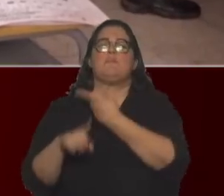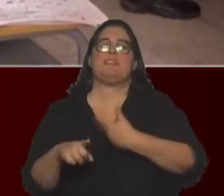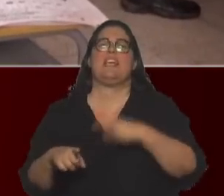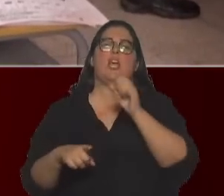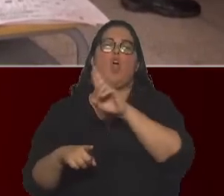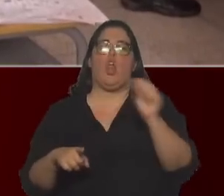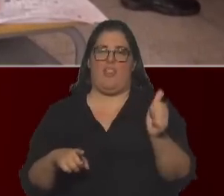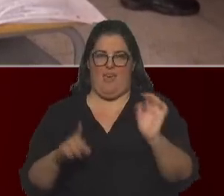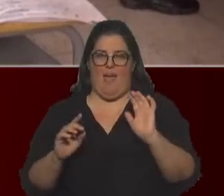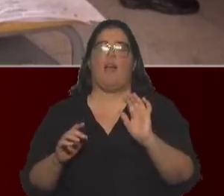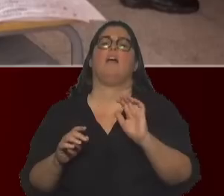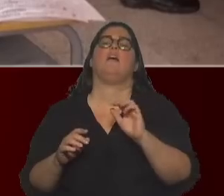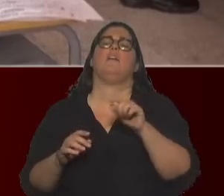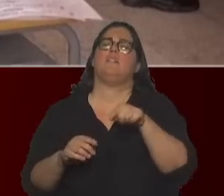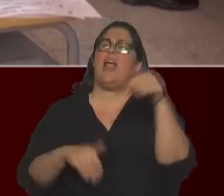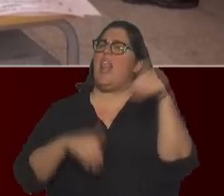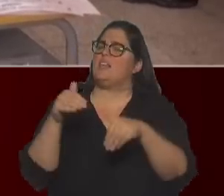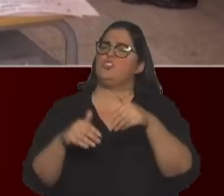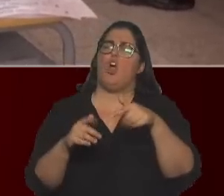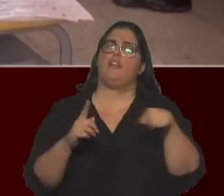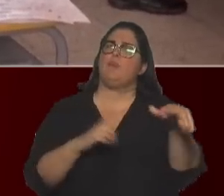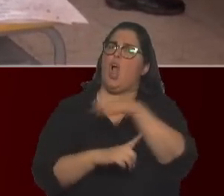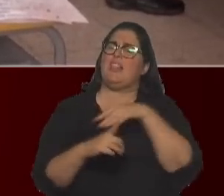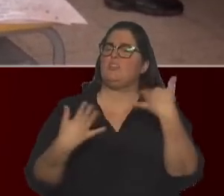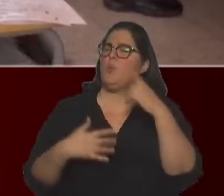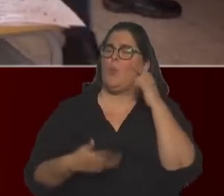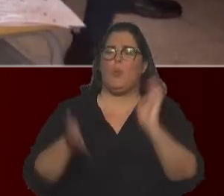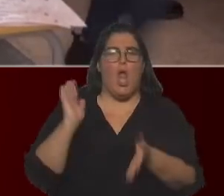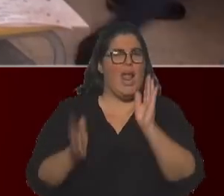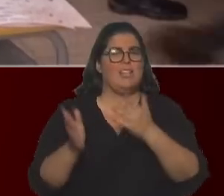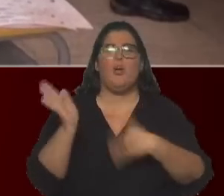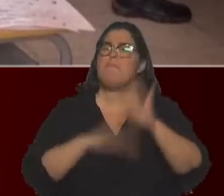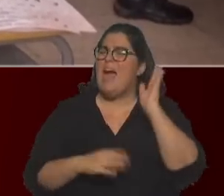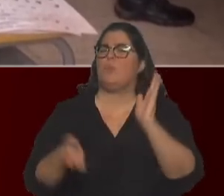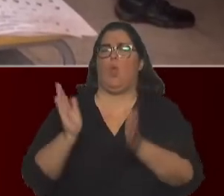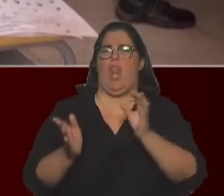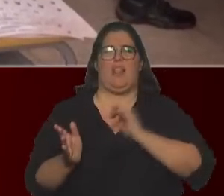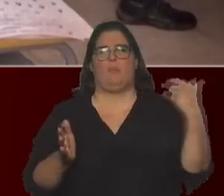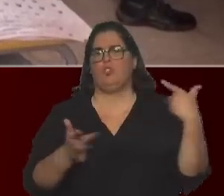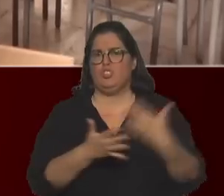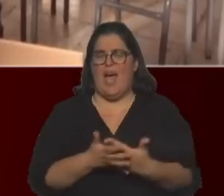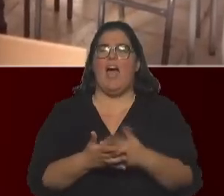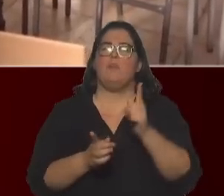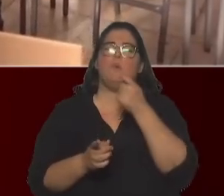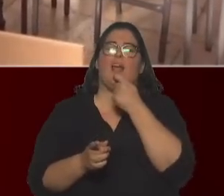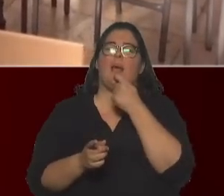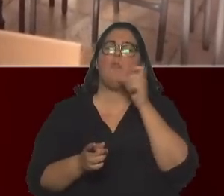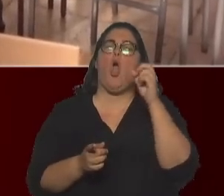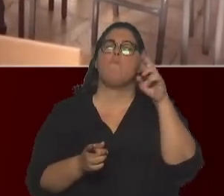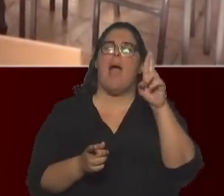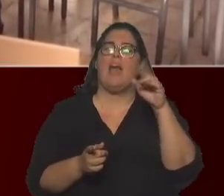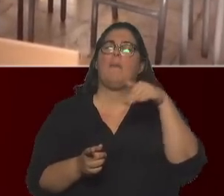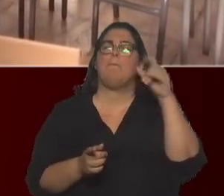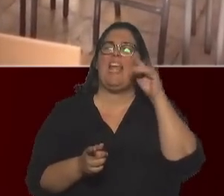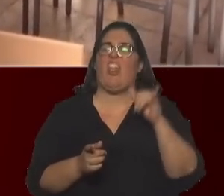también muy marcada por la violencia, de hecho decían, la más violenta incluso de los últimos años. Ahí se mencionaba el caso de Omar Menéndez, que